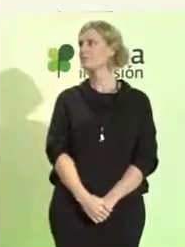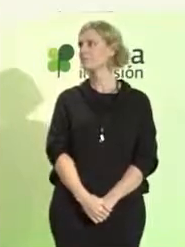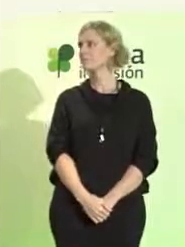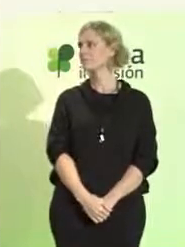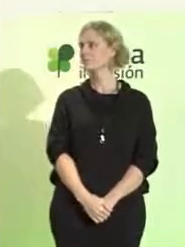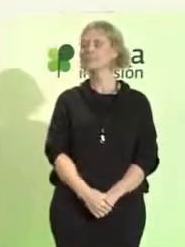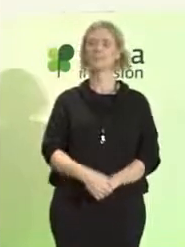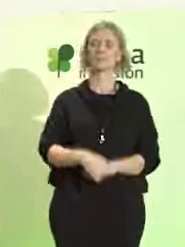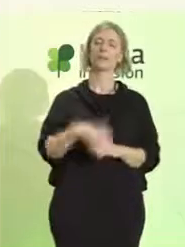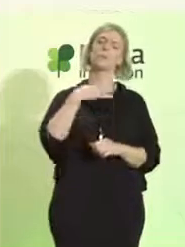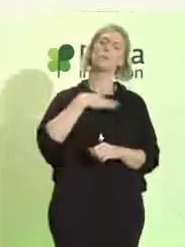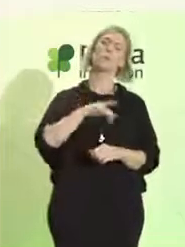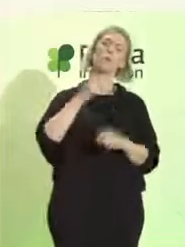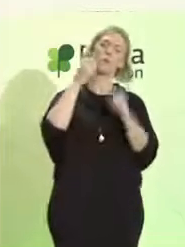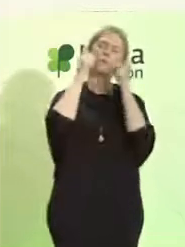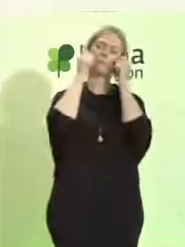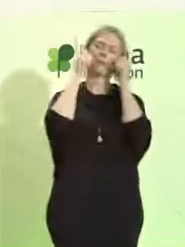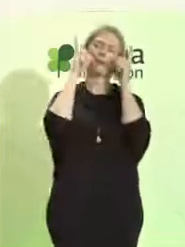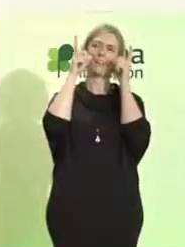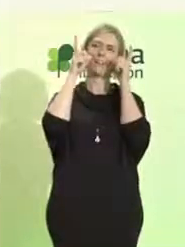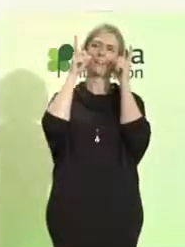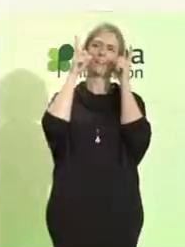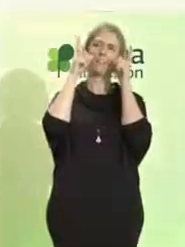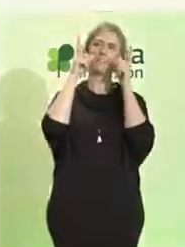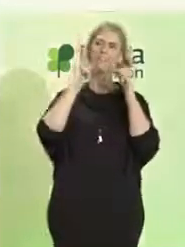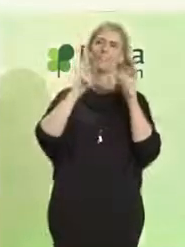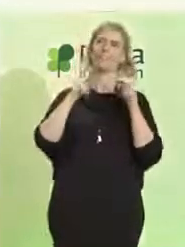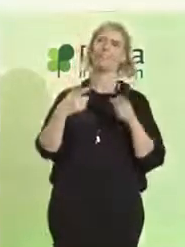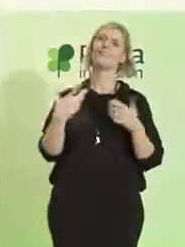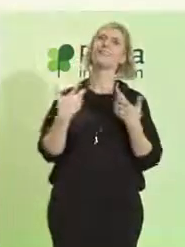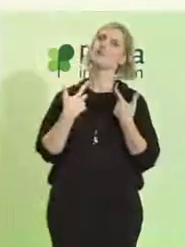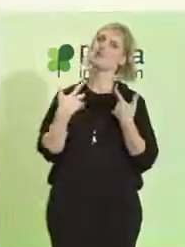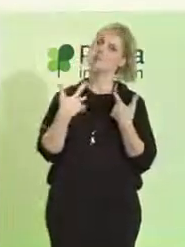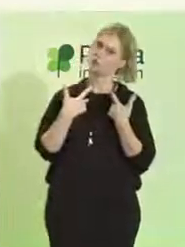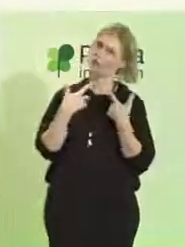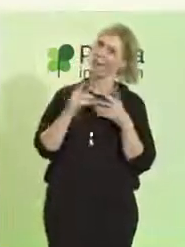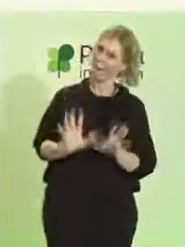Podéis abrir los ojos. ¿Cómo estabais sufriendo, eh?